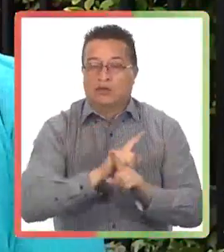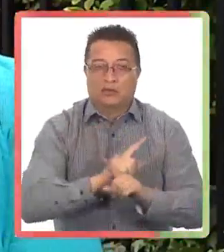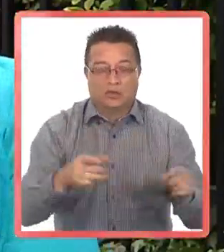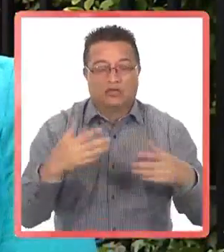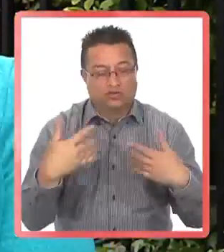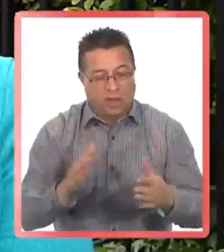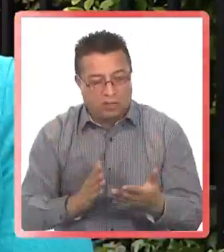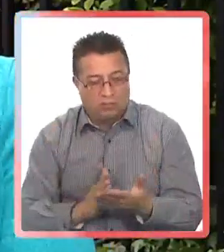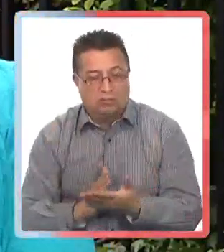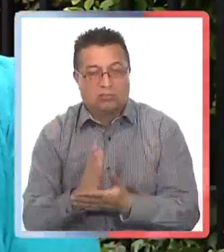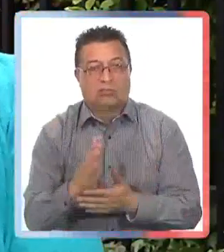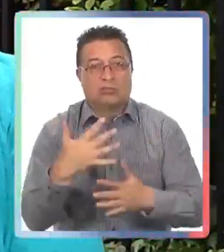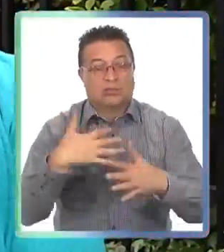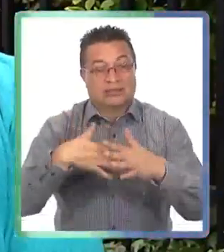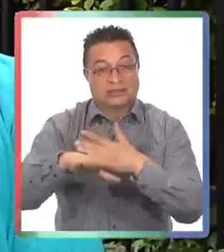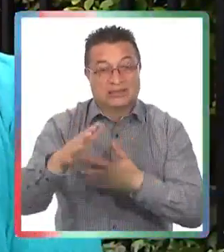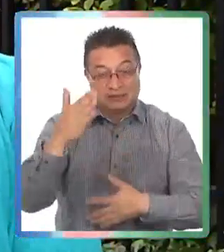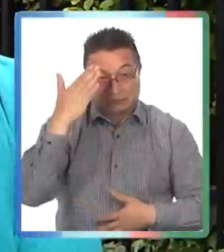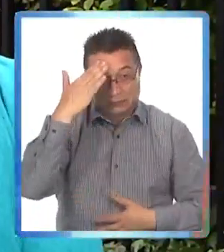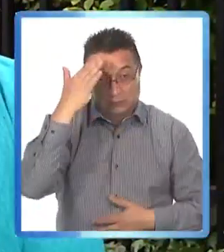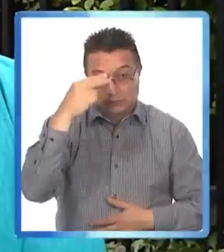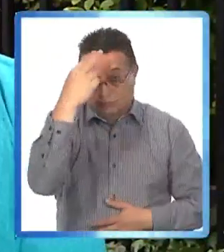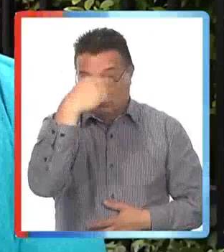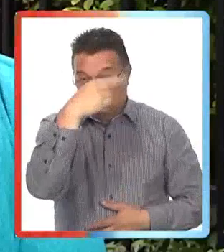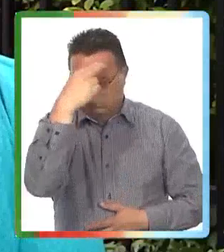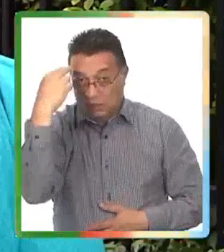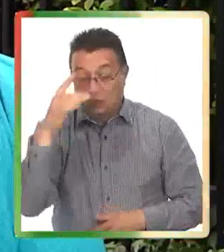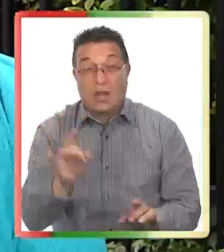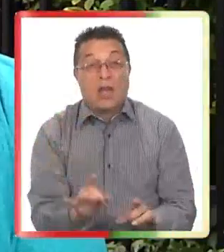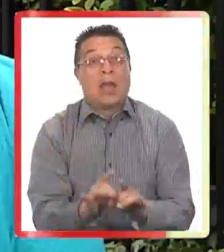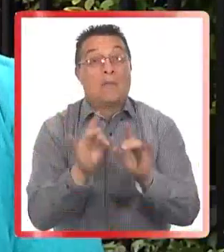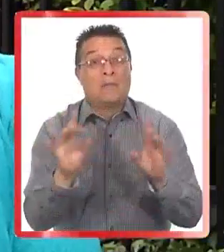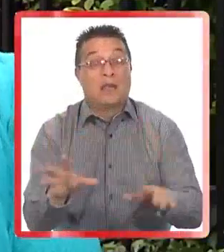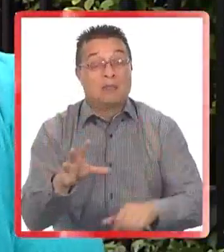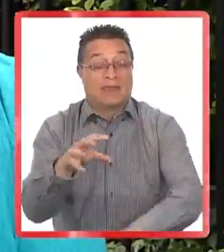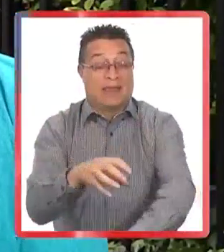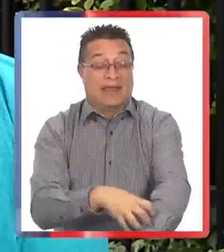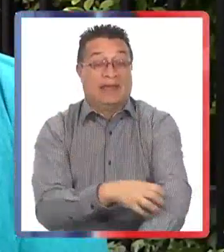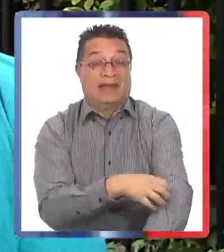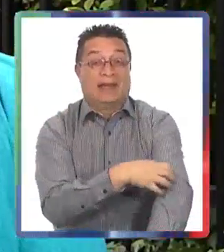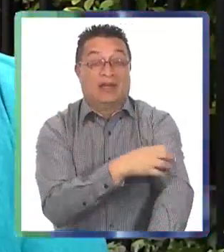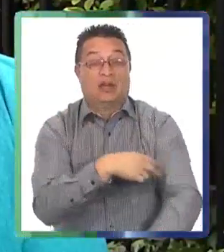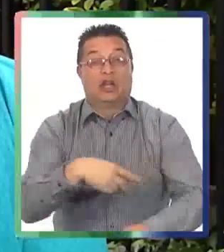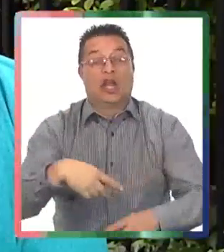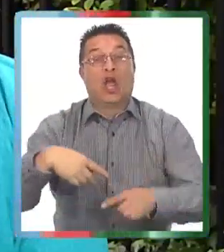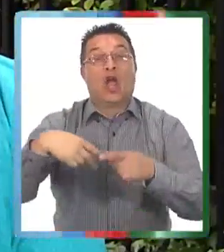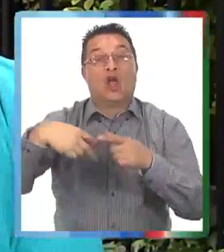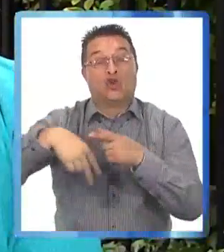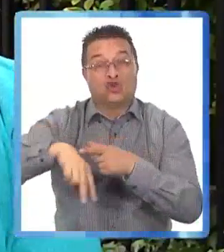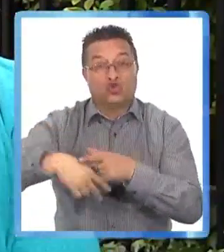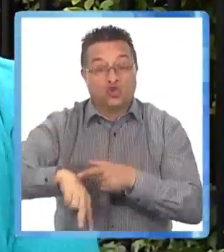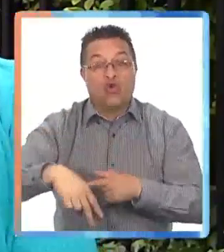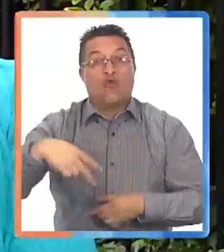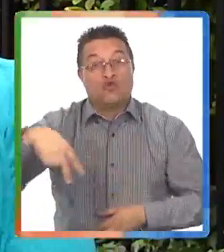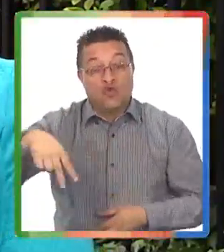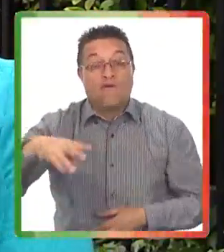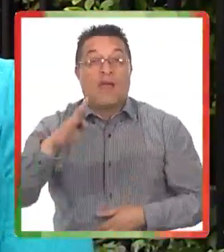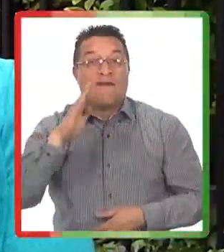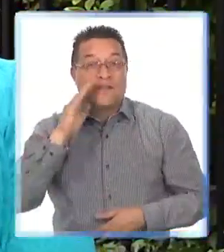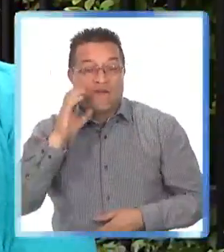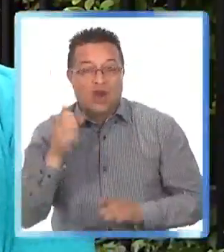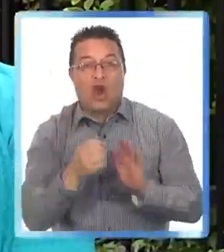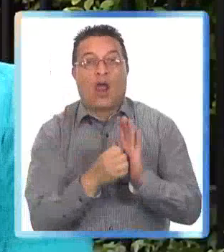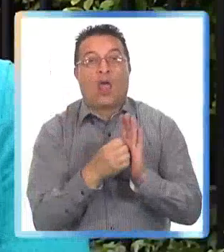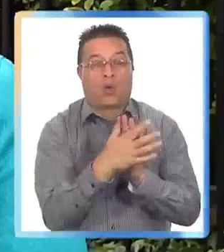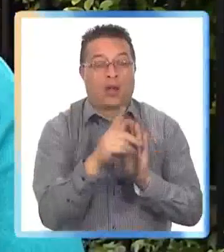abril, sino que ya iniciamos la quincena de marzo, especialmente para las regiones de Ñuble, Biobío y